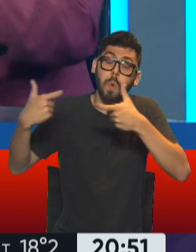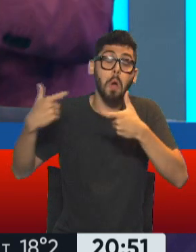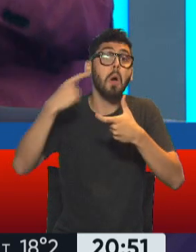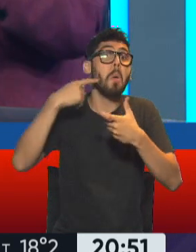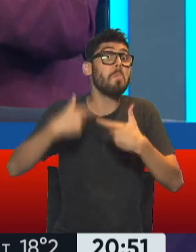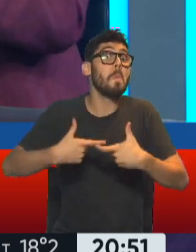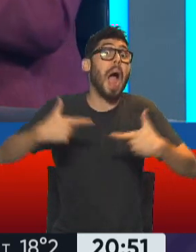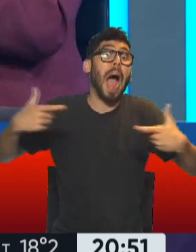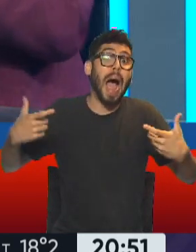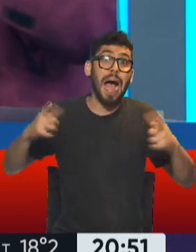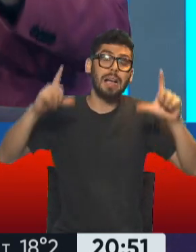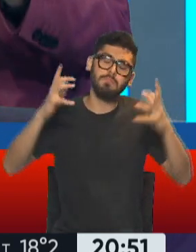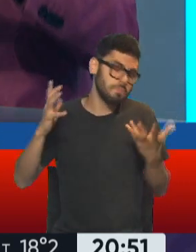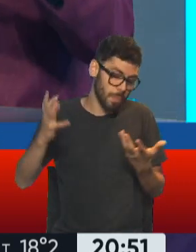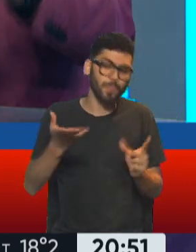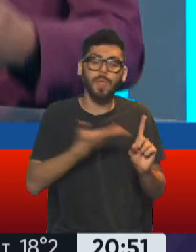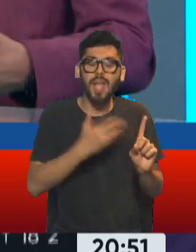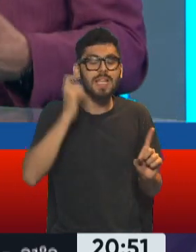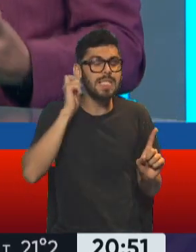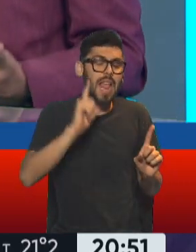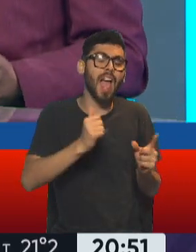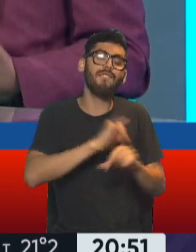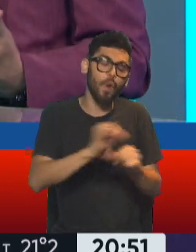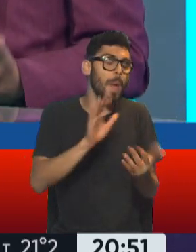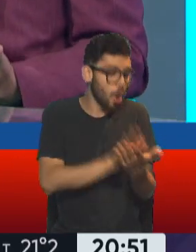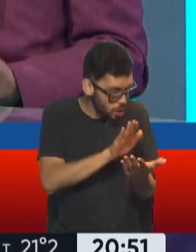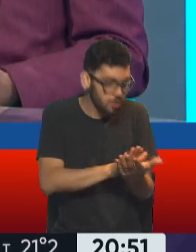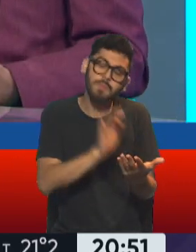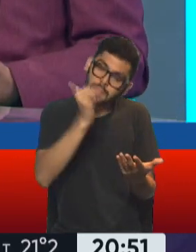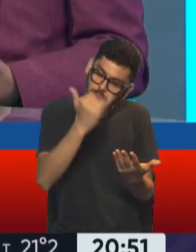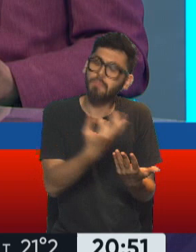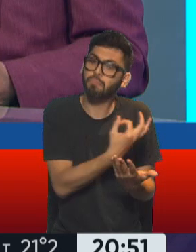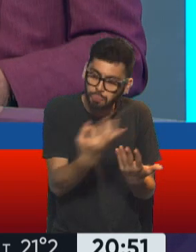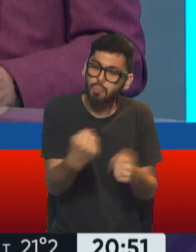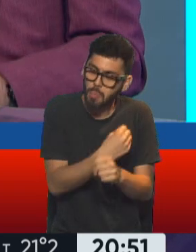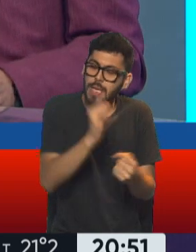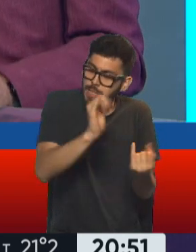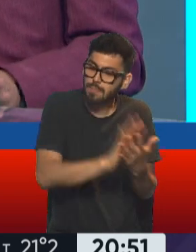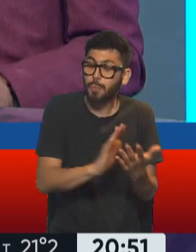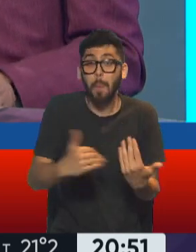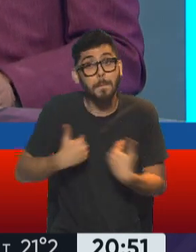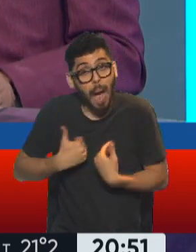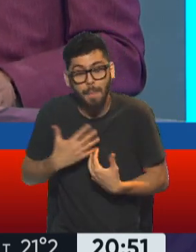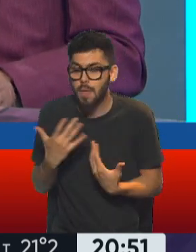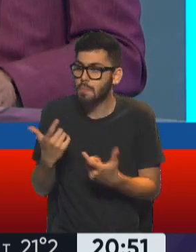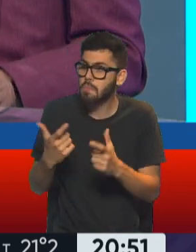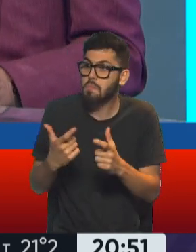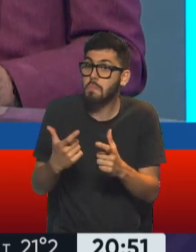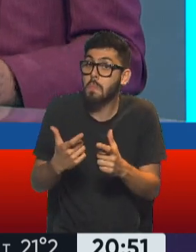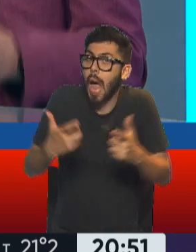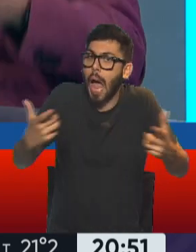crecido por supuesto que chile tiene datos concretos que yo no tengo que son correctos pero no creo que pueda crecer más de ahí